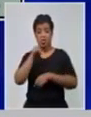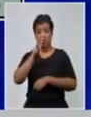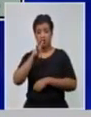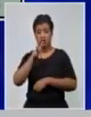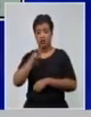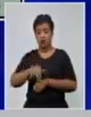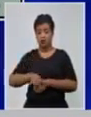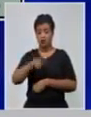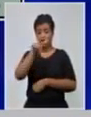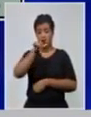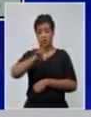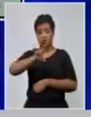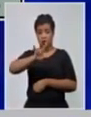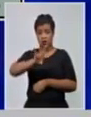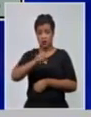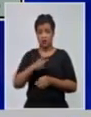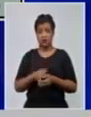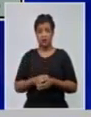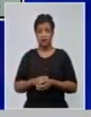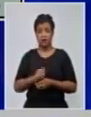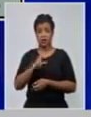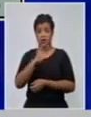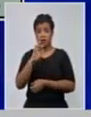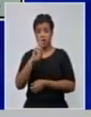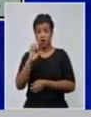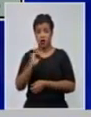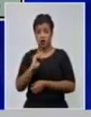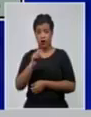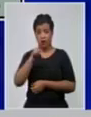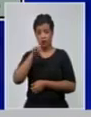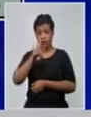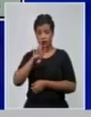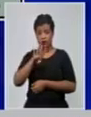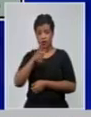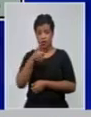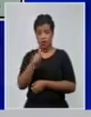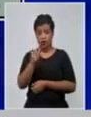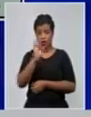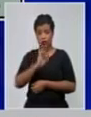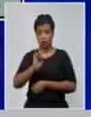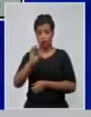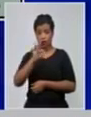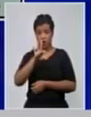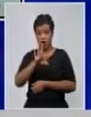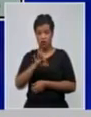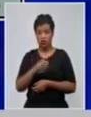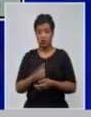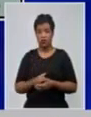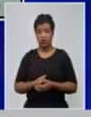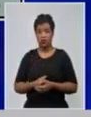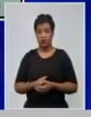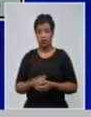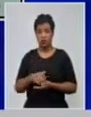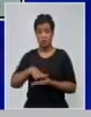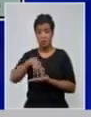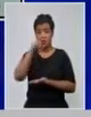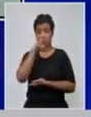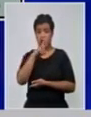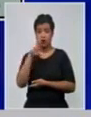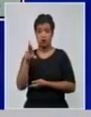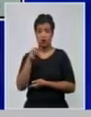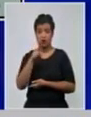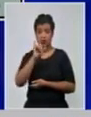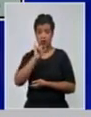Boyeros 19, del Cerro 14, de 10 de octubre 8, de Plaza de la